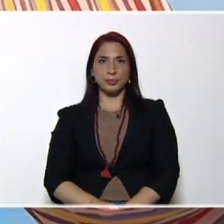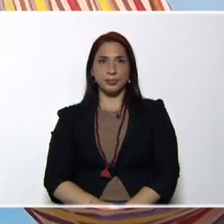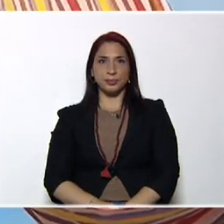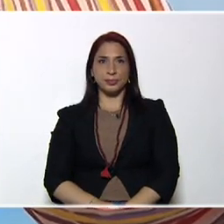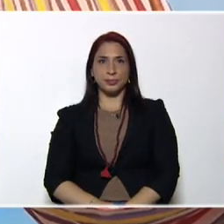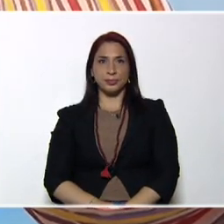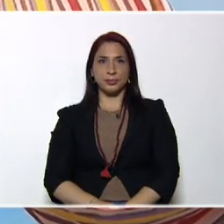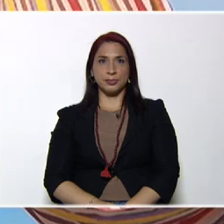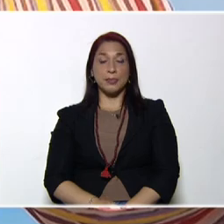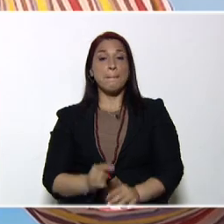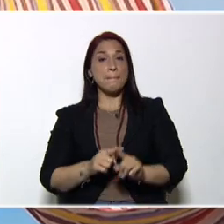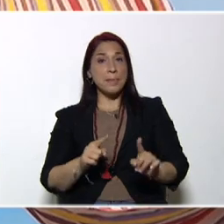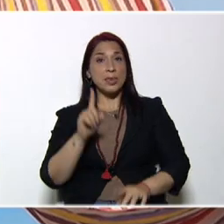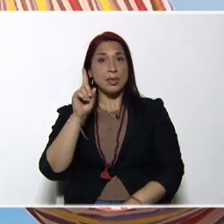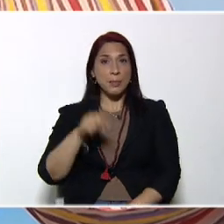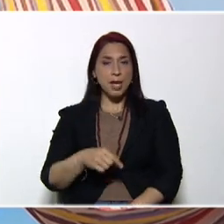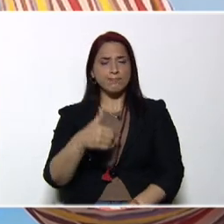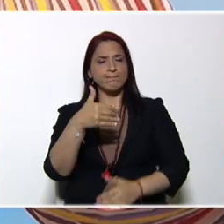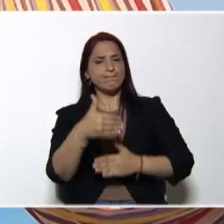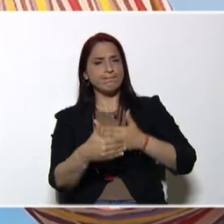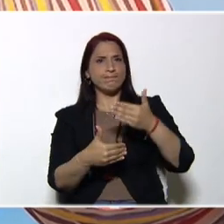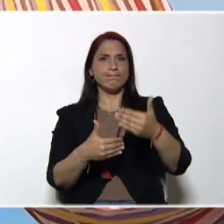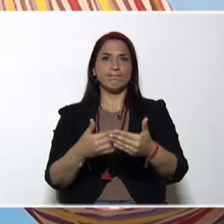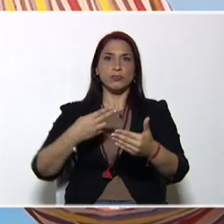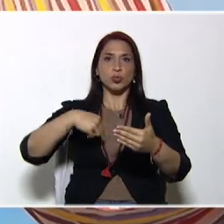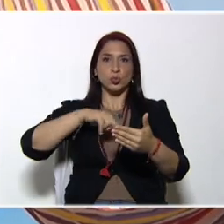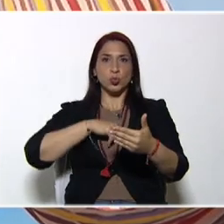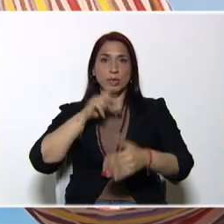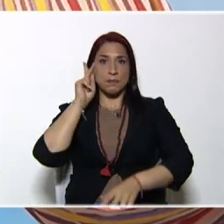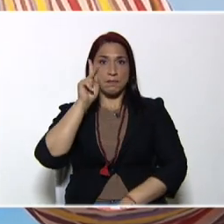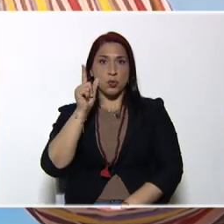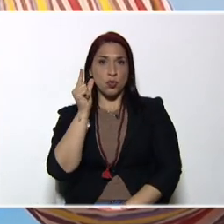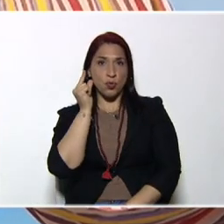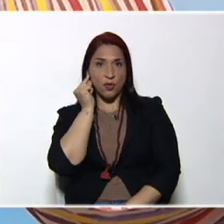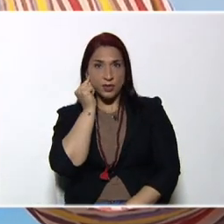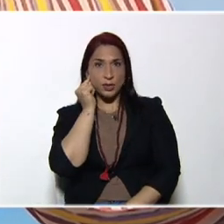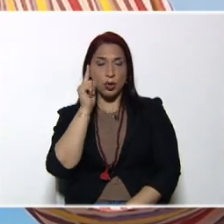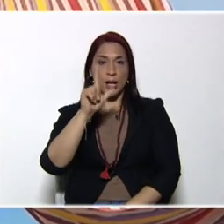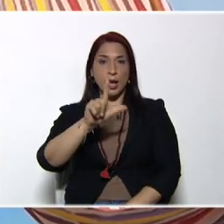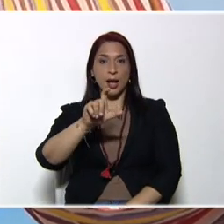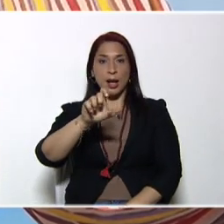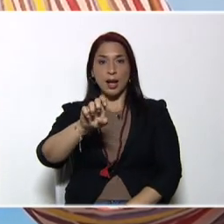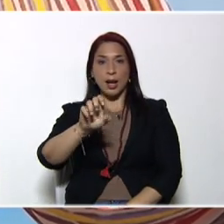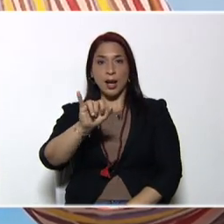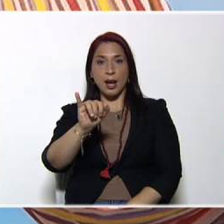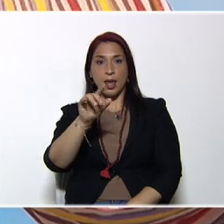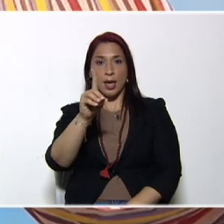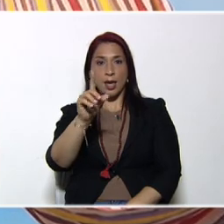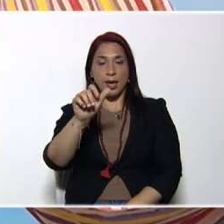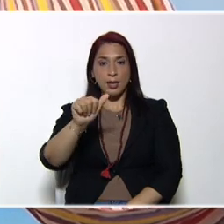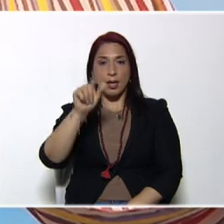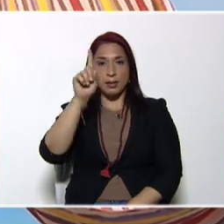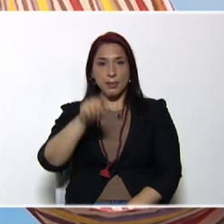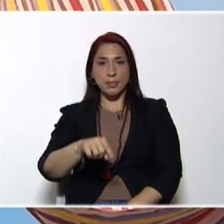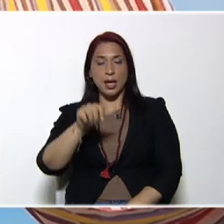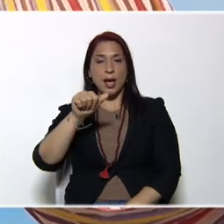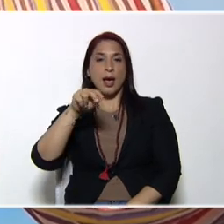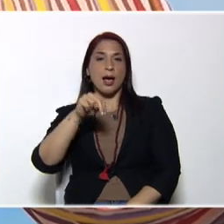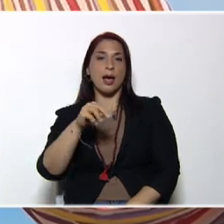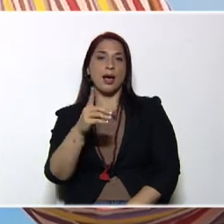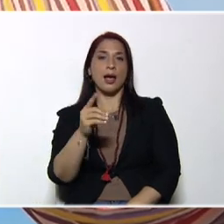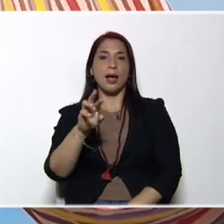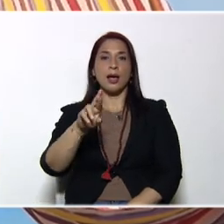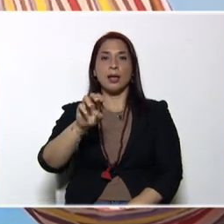discapacidad. Pero así también avanzamos con nuestra profesora Gleida Martínez y Andrés Toro, quienes nos tienen unos